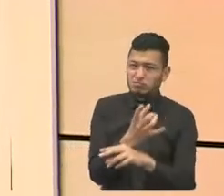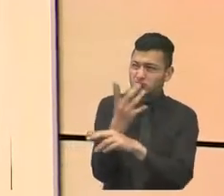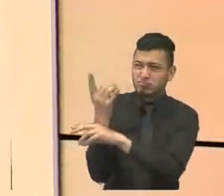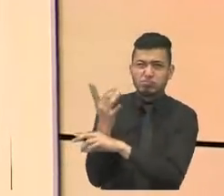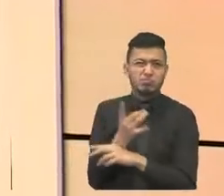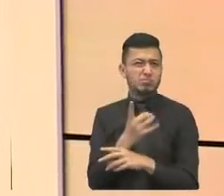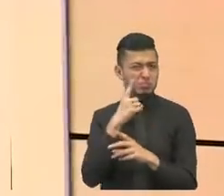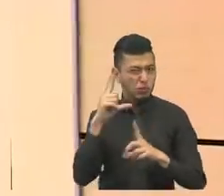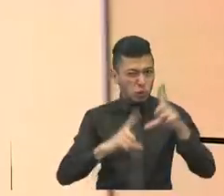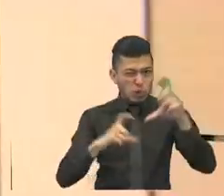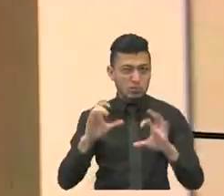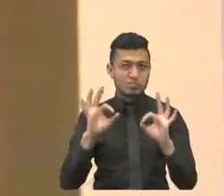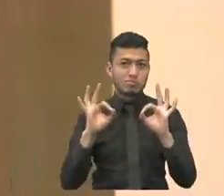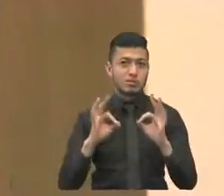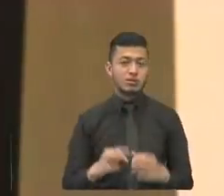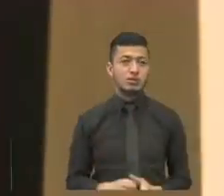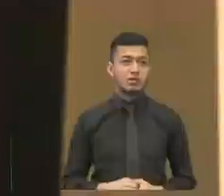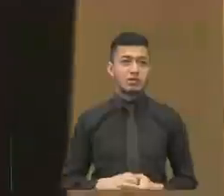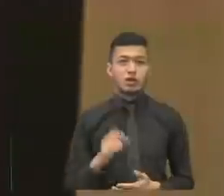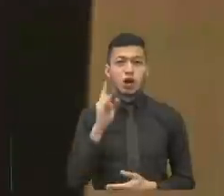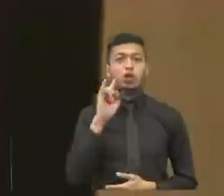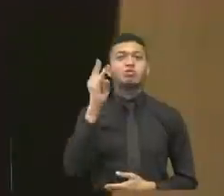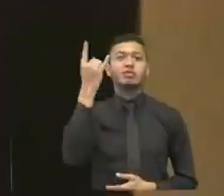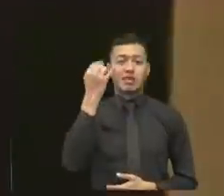¿Cómo? Con un cable.